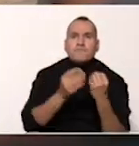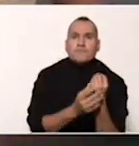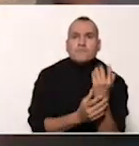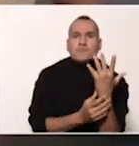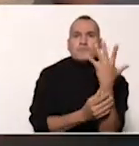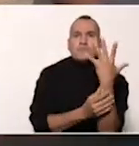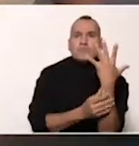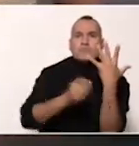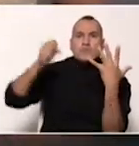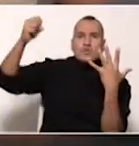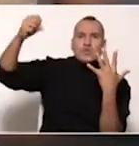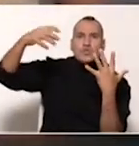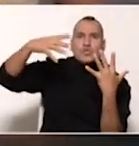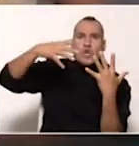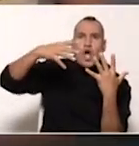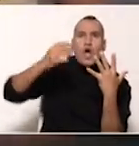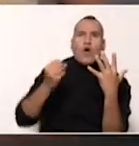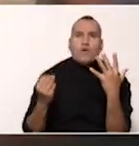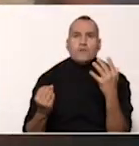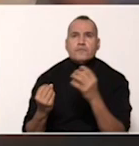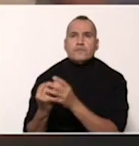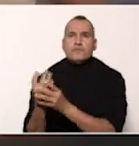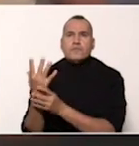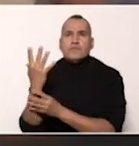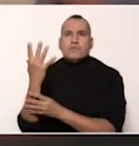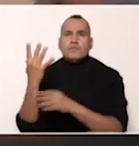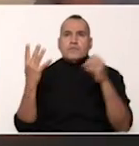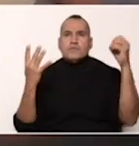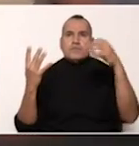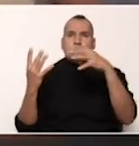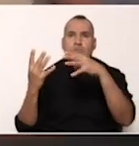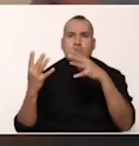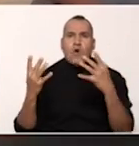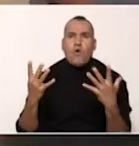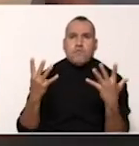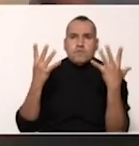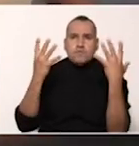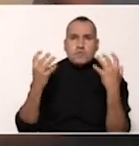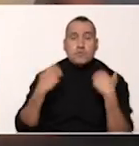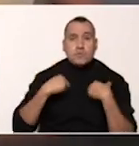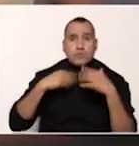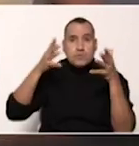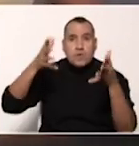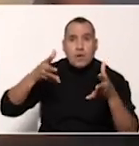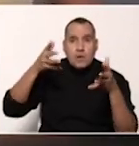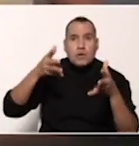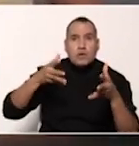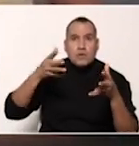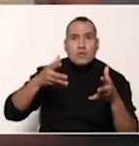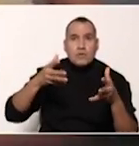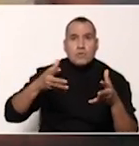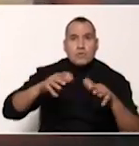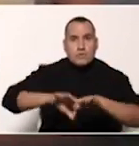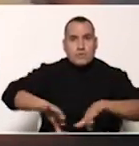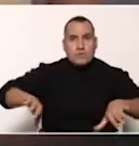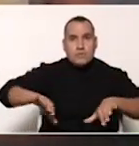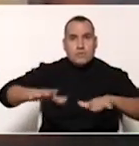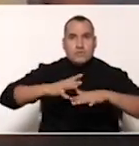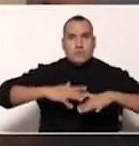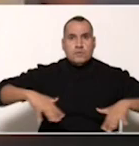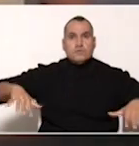nuestras plantas. Garantizar un riego constante y duradero, por lo cual yo recomiendo hacer varios riegos de corta